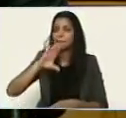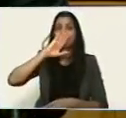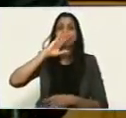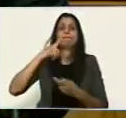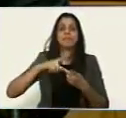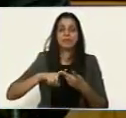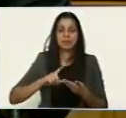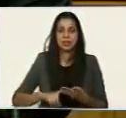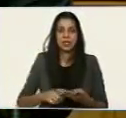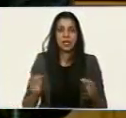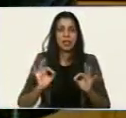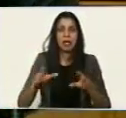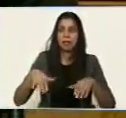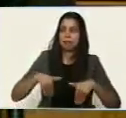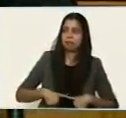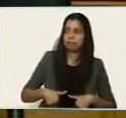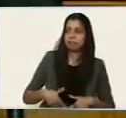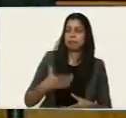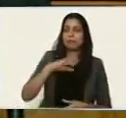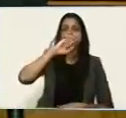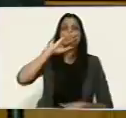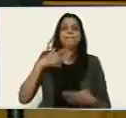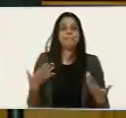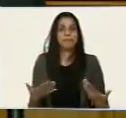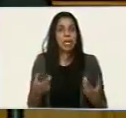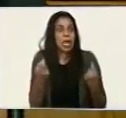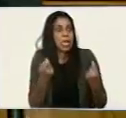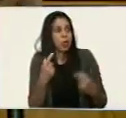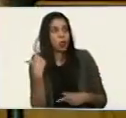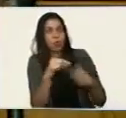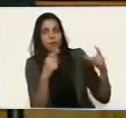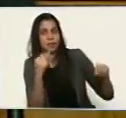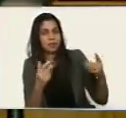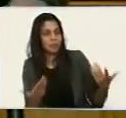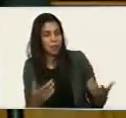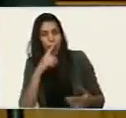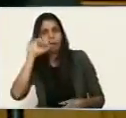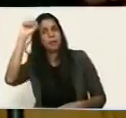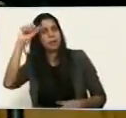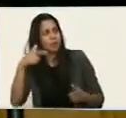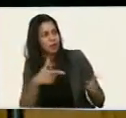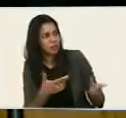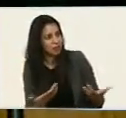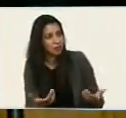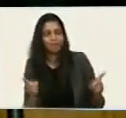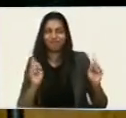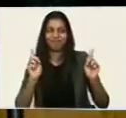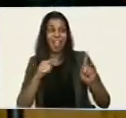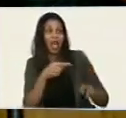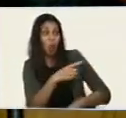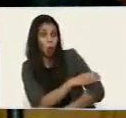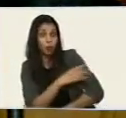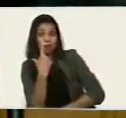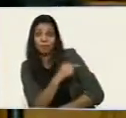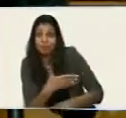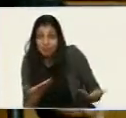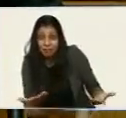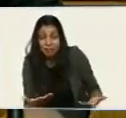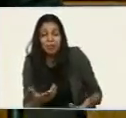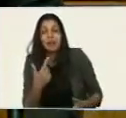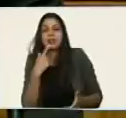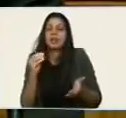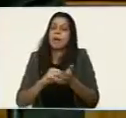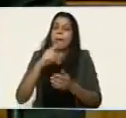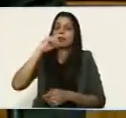abstención. Ninguno de ellos se ofrece voluntario para irse. No, el que se tiene que ir es Nicolás, que lo ha derrotado en unas cuantas